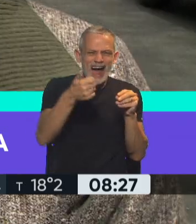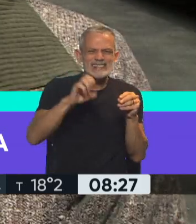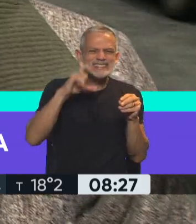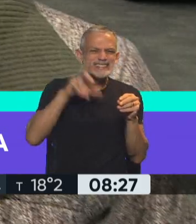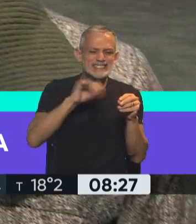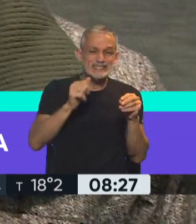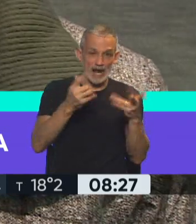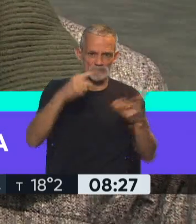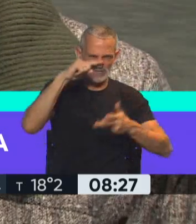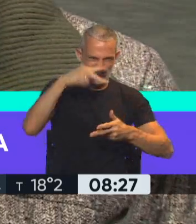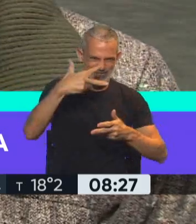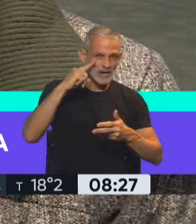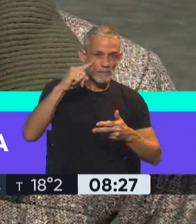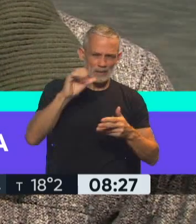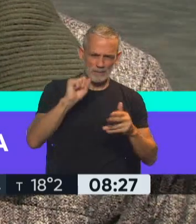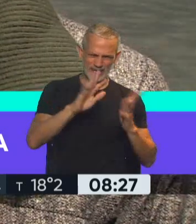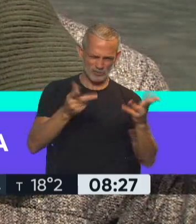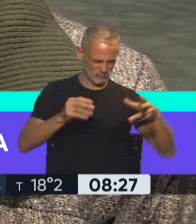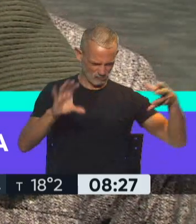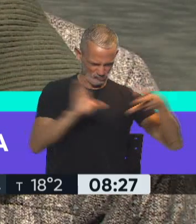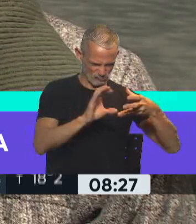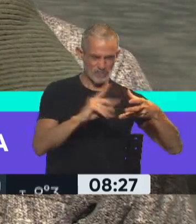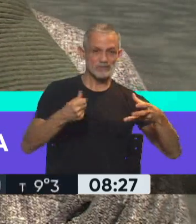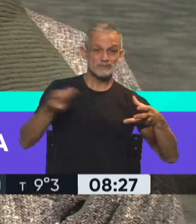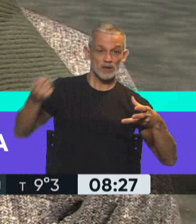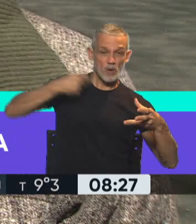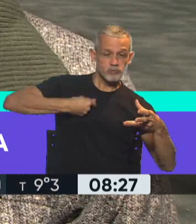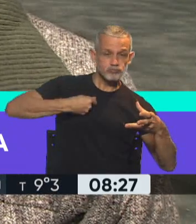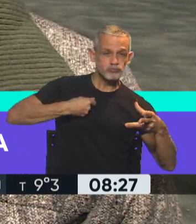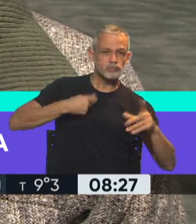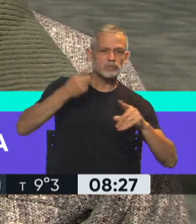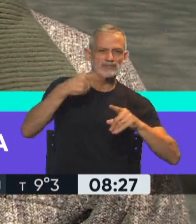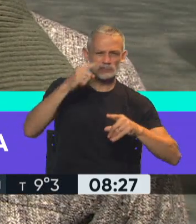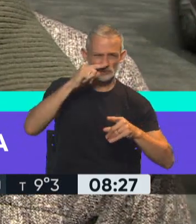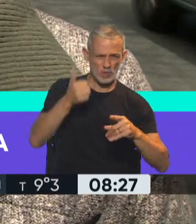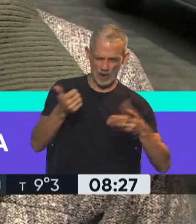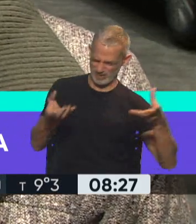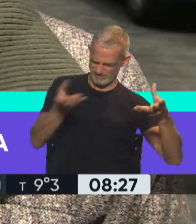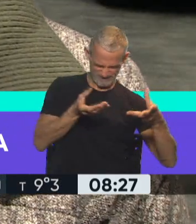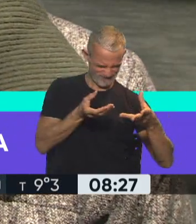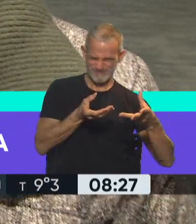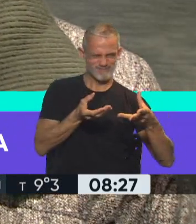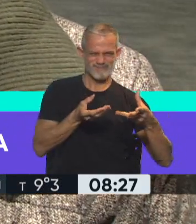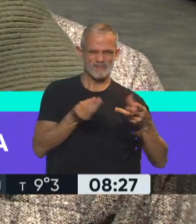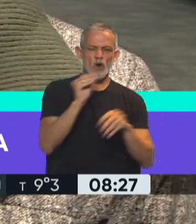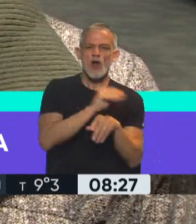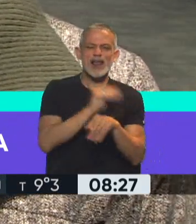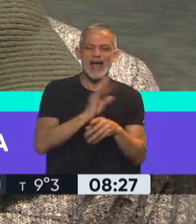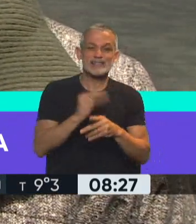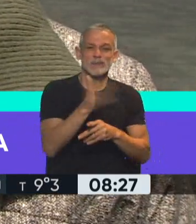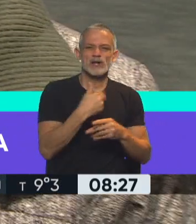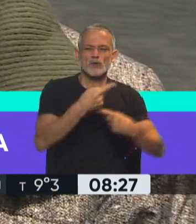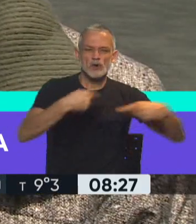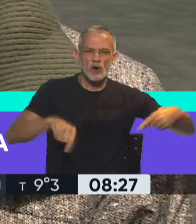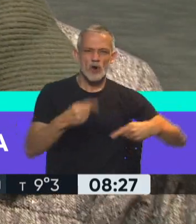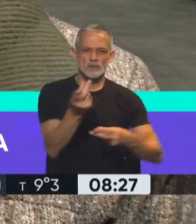salió 63 mil pesos. El año pasado cobramos un fútbol de 104, que no nos alcanza para todo lo que las